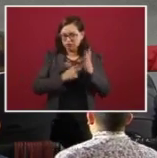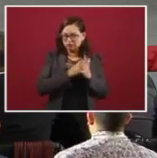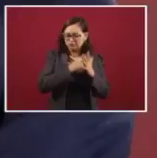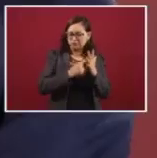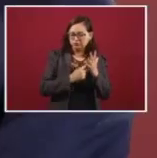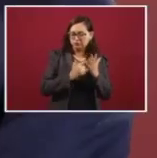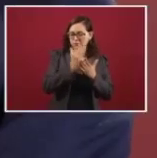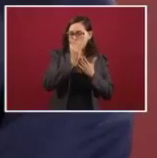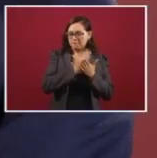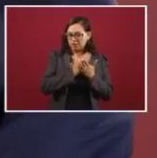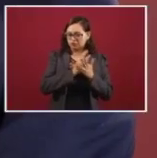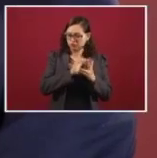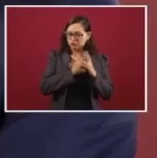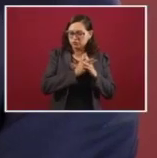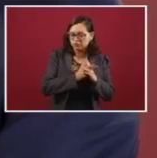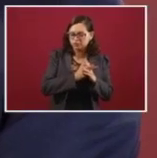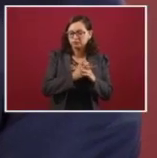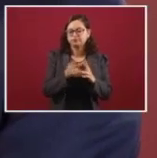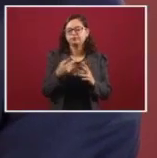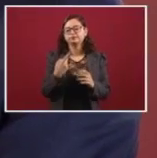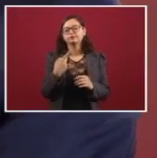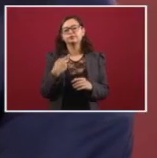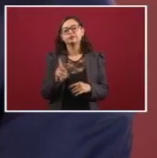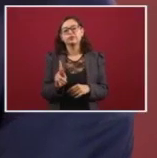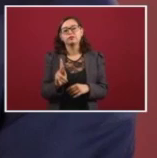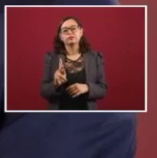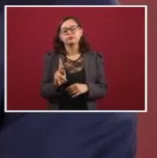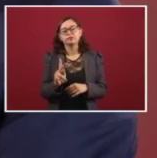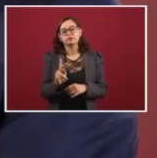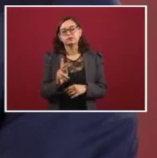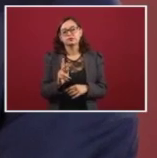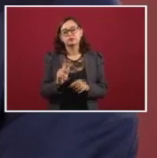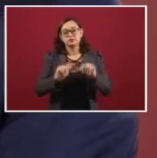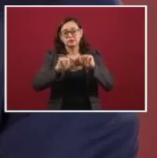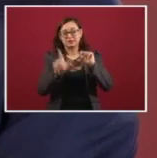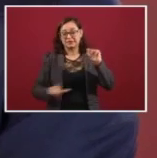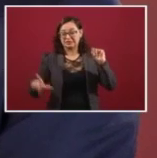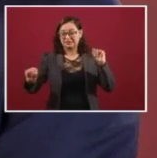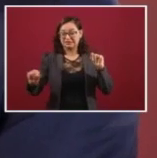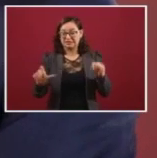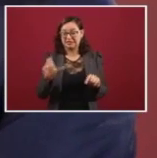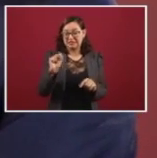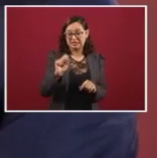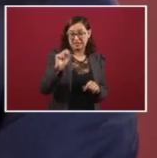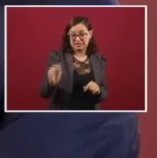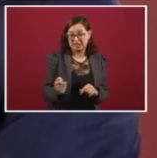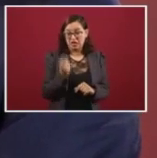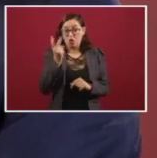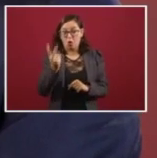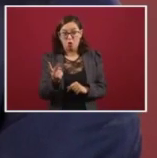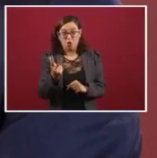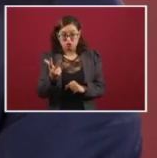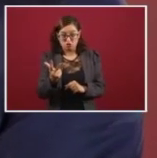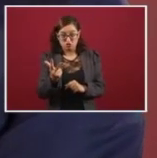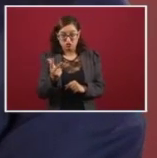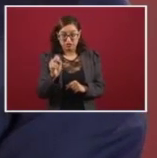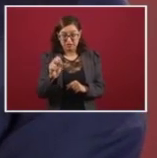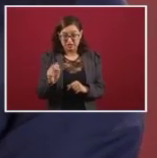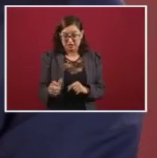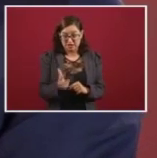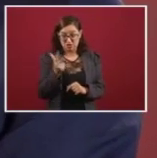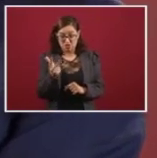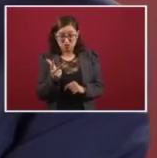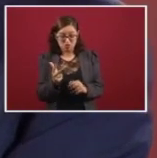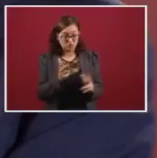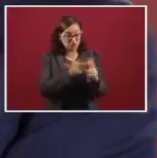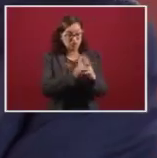pero si se tienen 68 y en un estado se